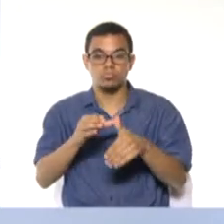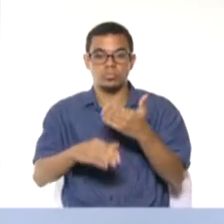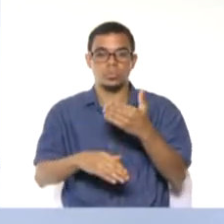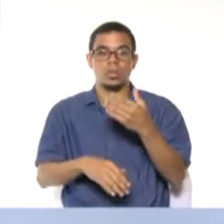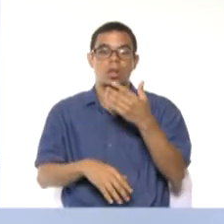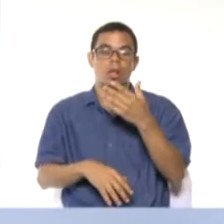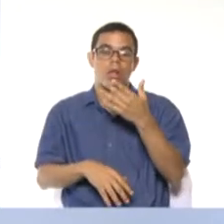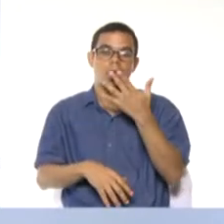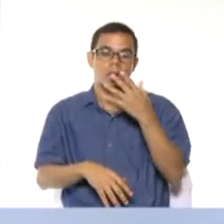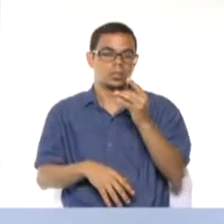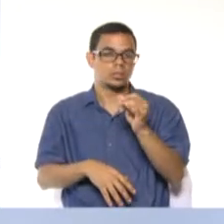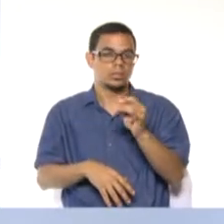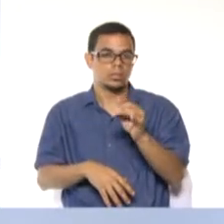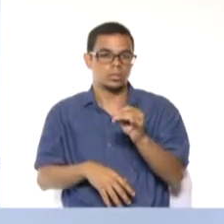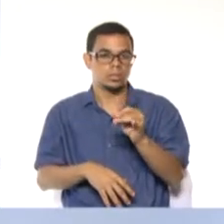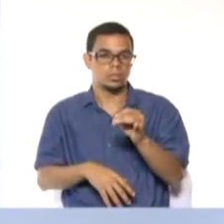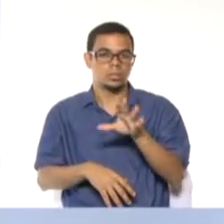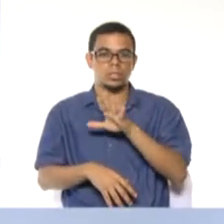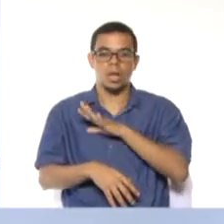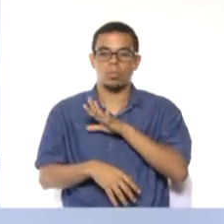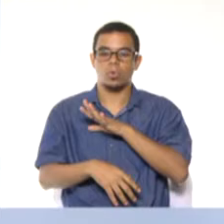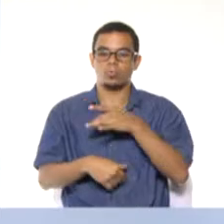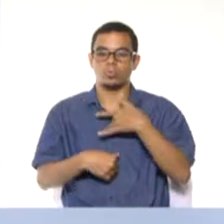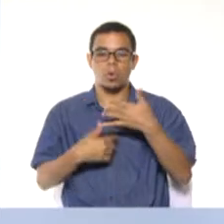a ver, ¿qué más tenemos hoy por acá?